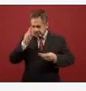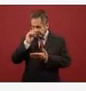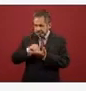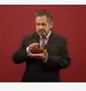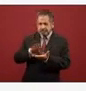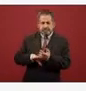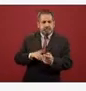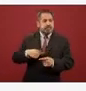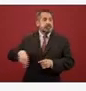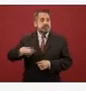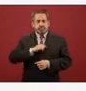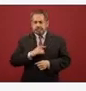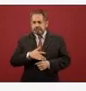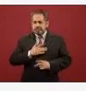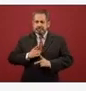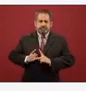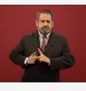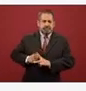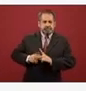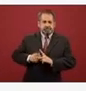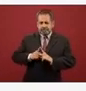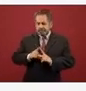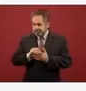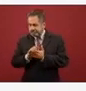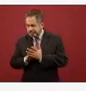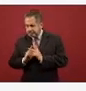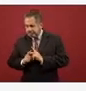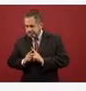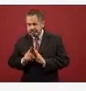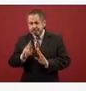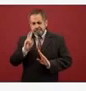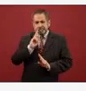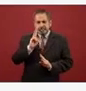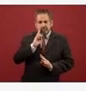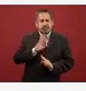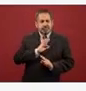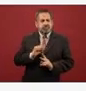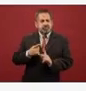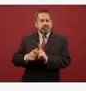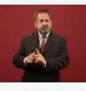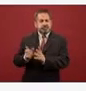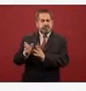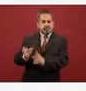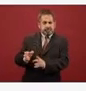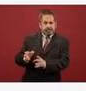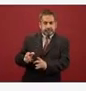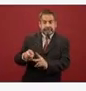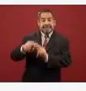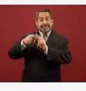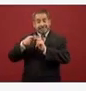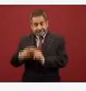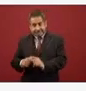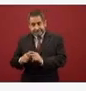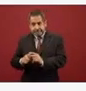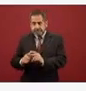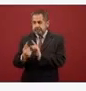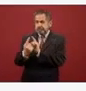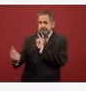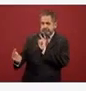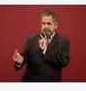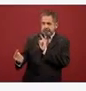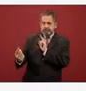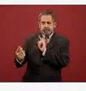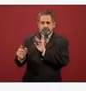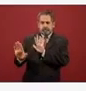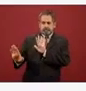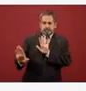Teníamos estimaciones con modelaciones matemáticas que nos pudieron identificar cuándo iba a empezar ese despegue de la curva